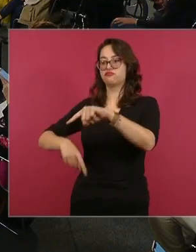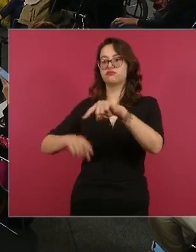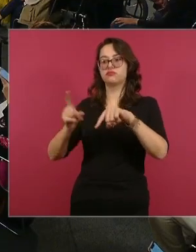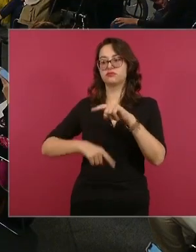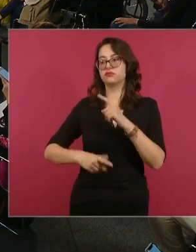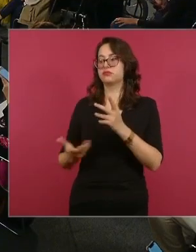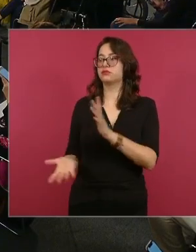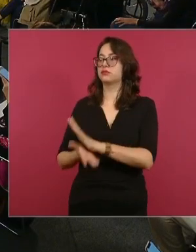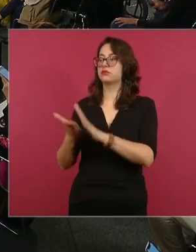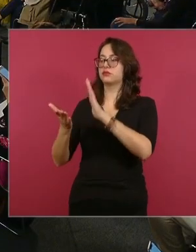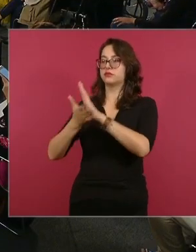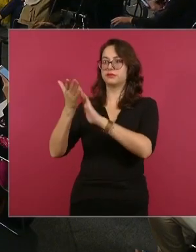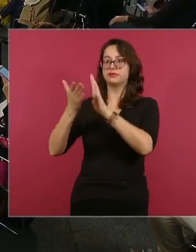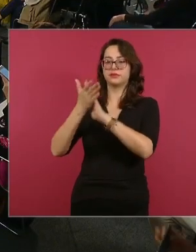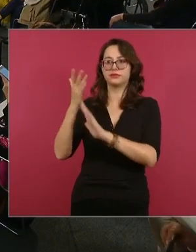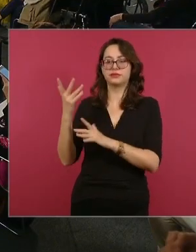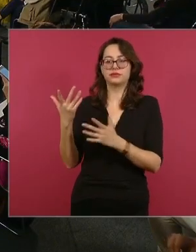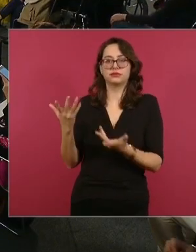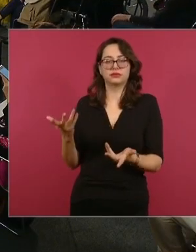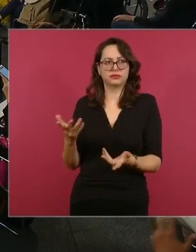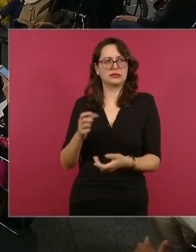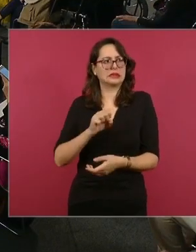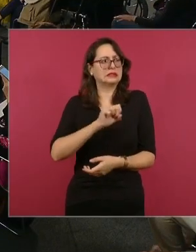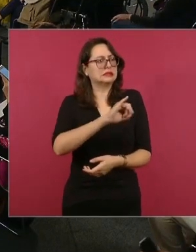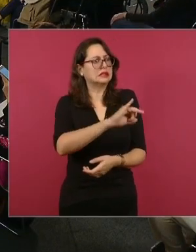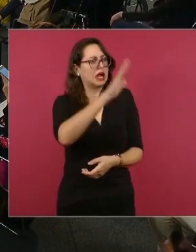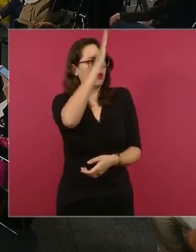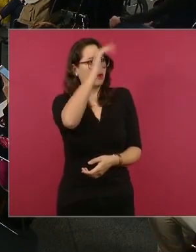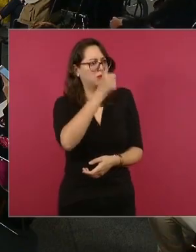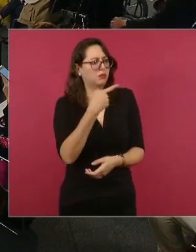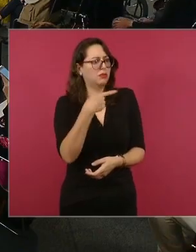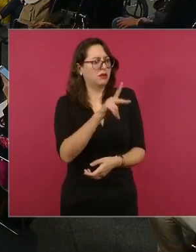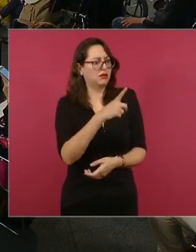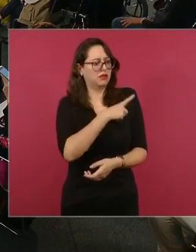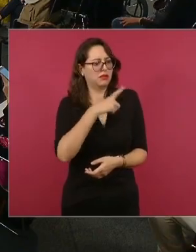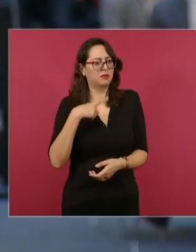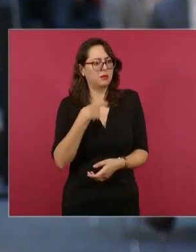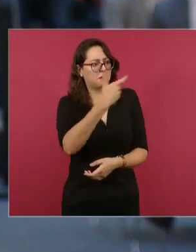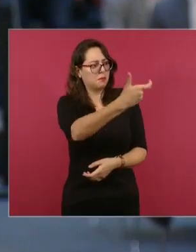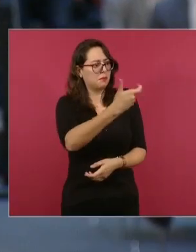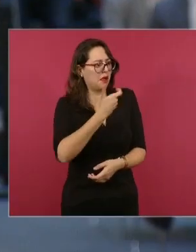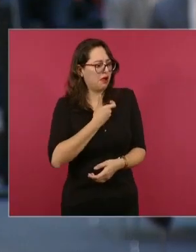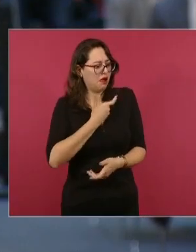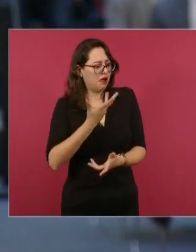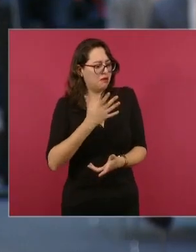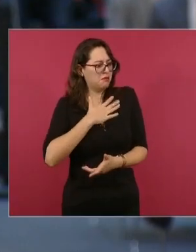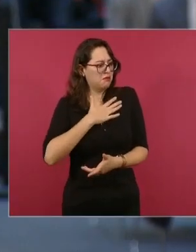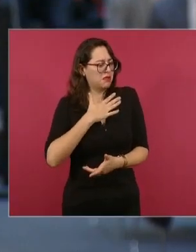hidroeléctrica y que lo único que están pidiendo es que se les reconozcan sus derechos